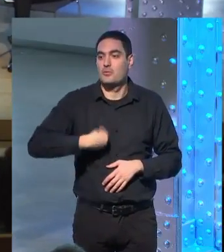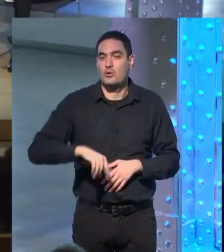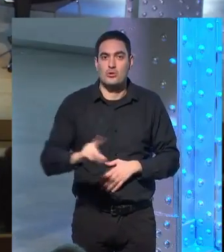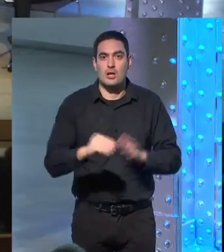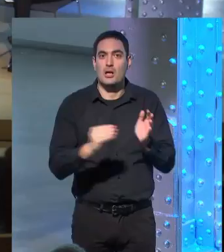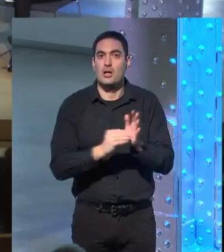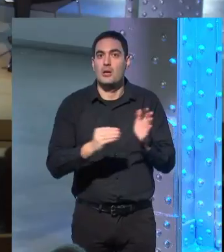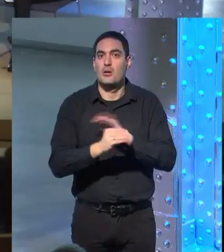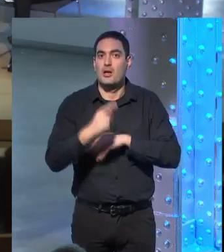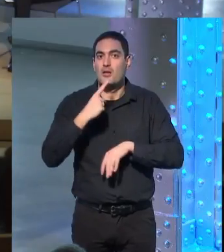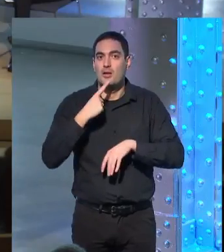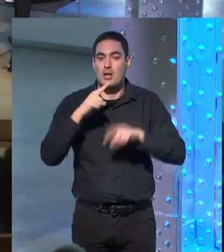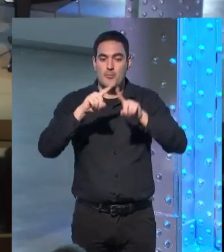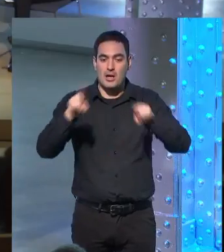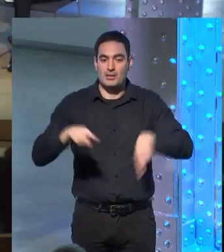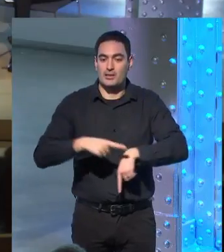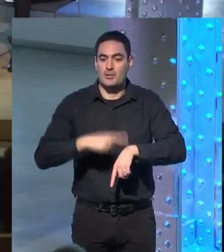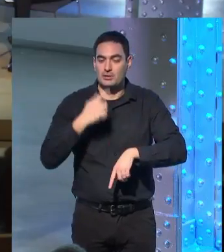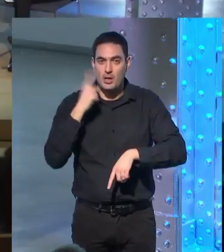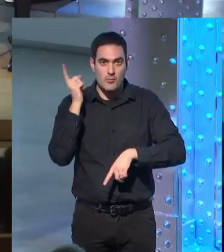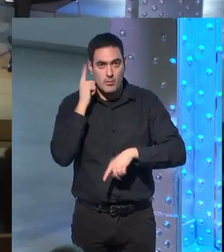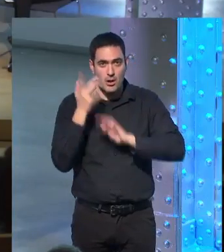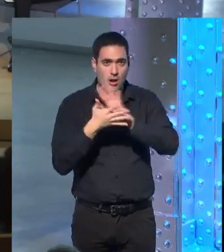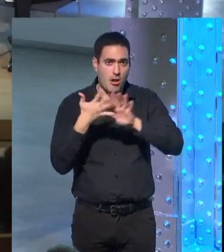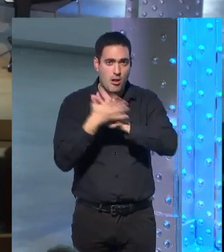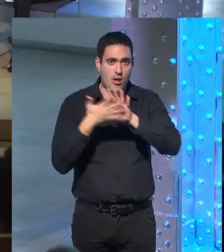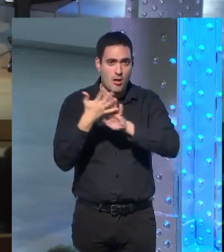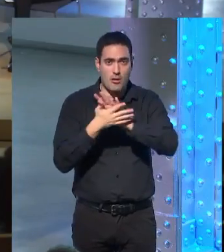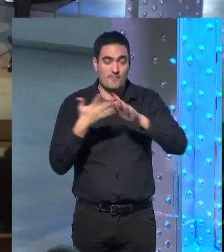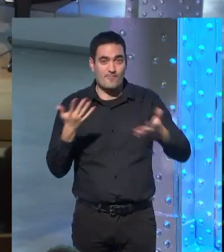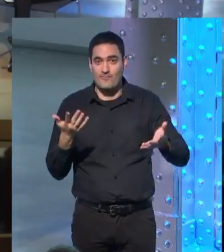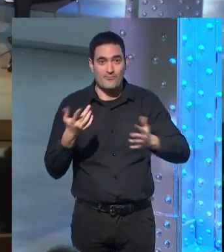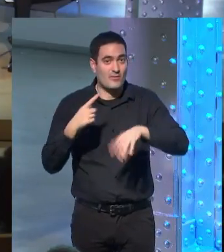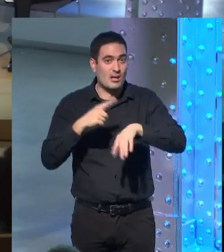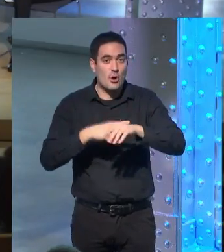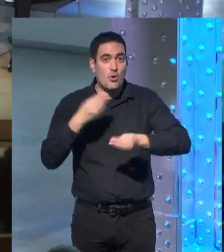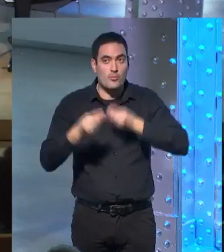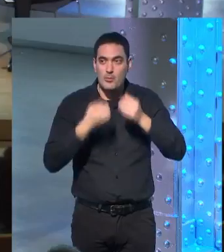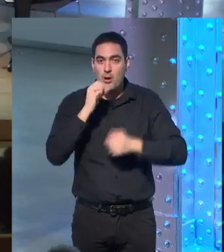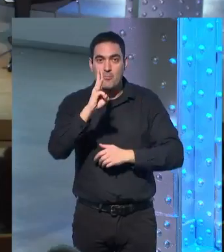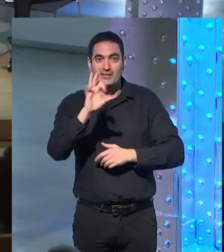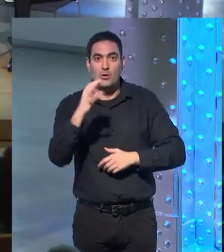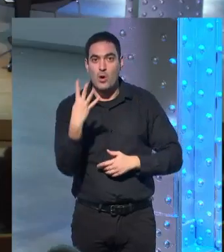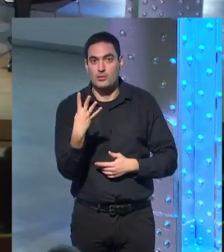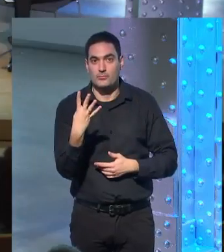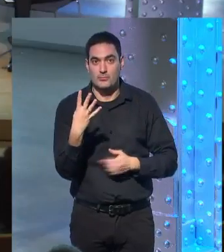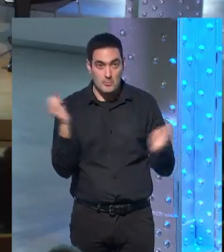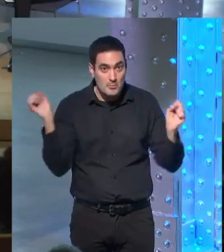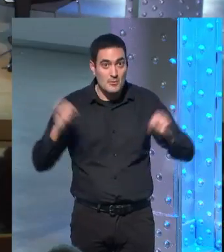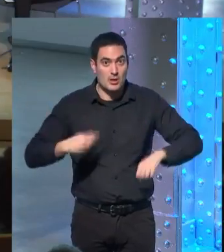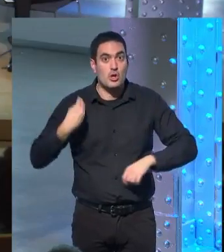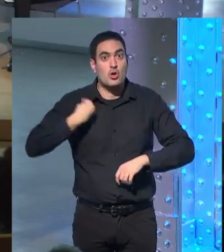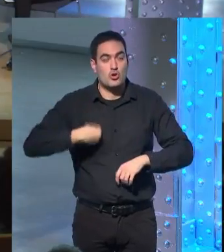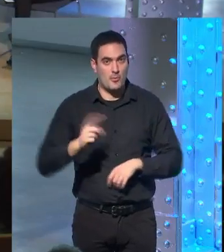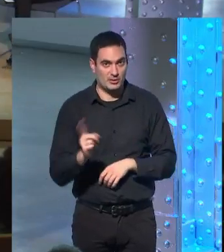cuando dicen el tiempo de pantallas, estamos hablando mucho del móvil, pero dices eso, el tiempo de uso de la PS4. Vale, pues que no es lo